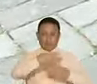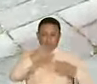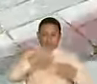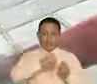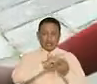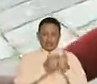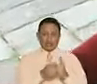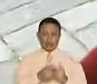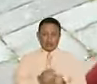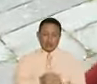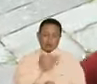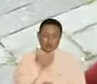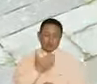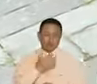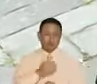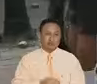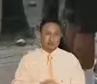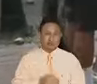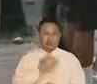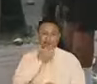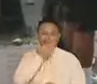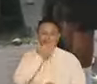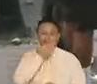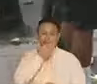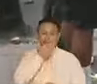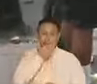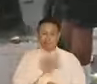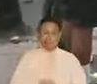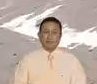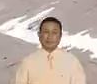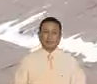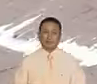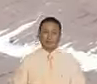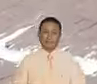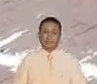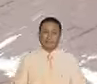asfalto que aguante para los carros. En Quito informó Adriana Rojas.